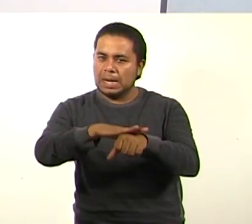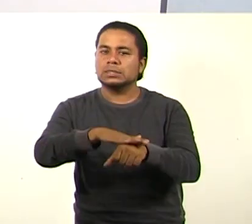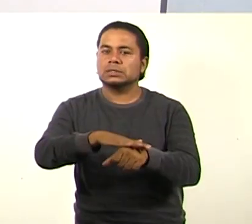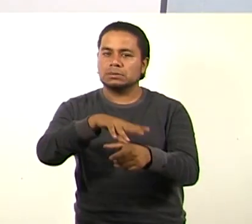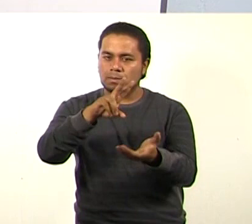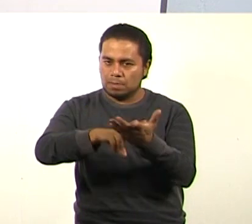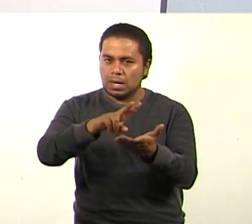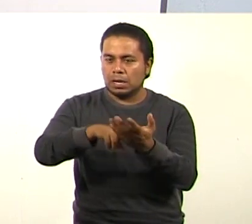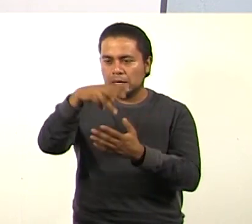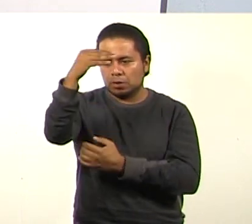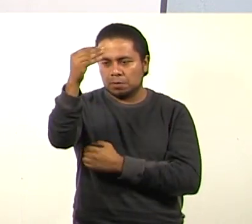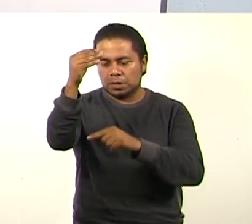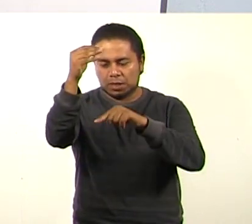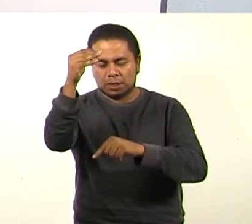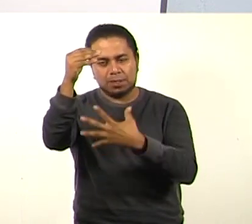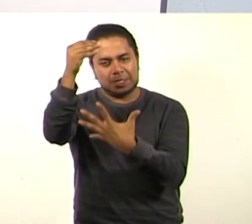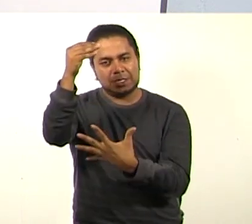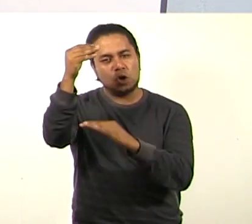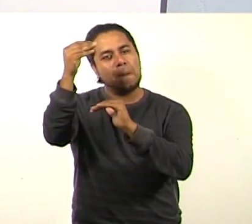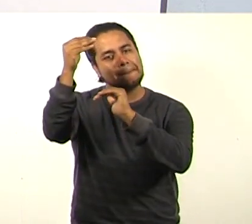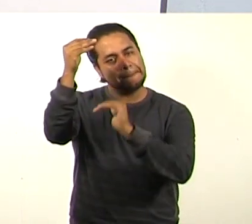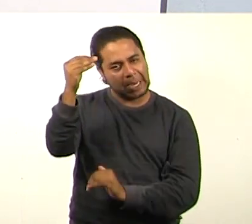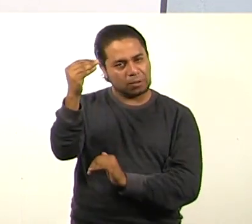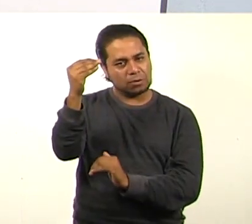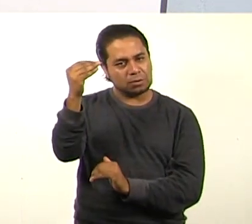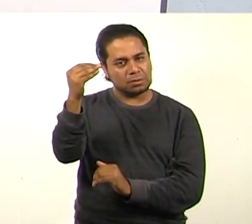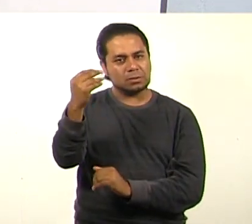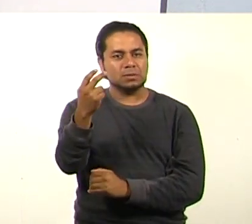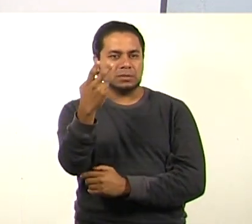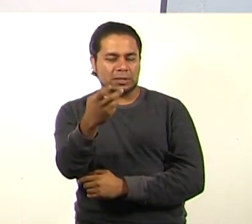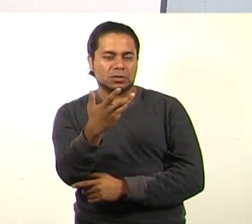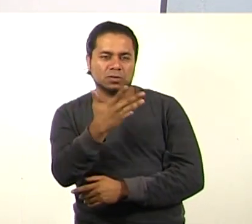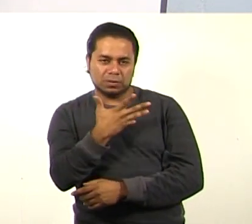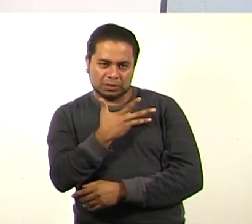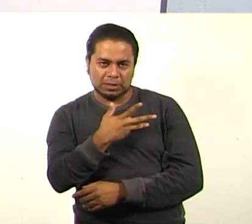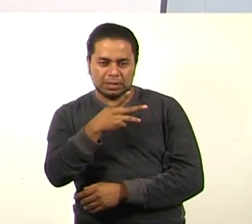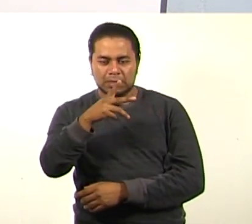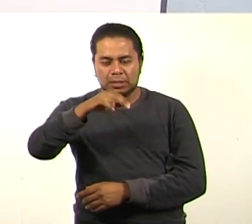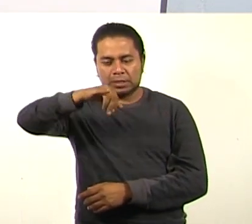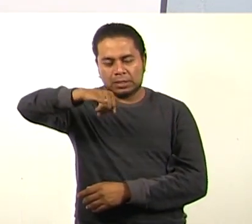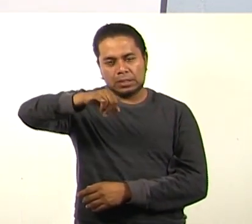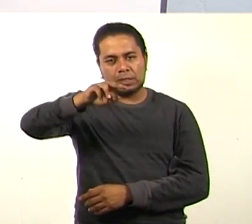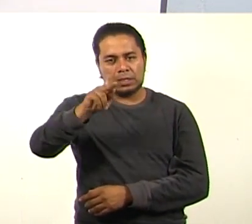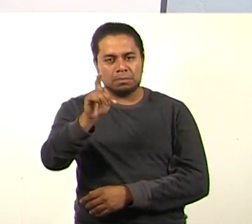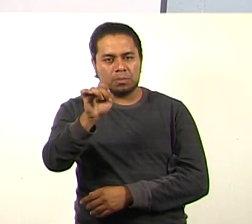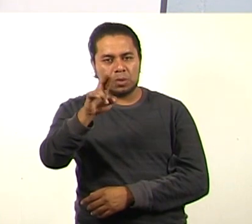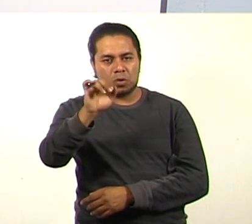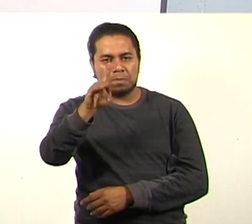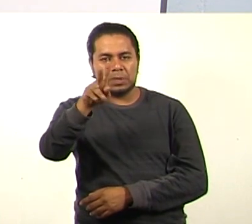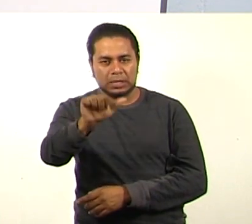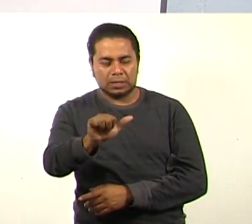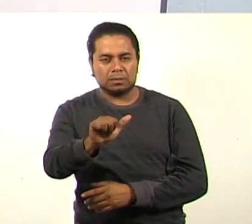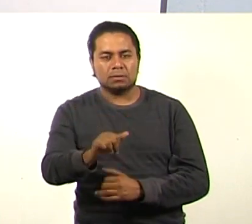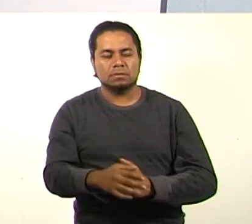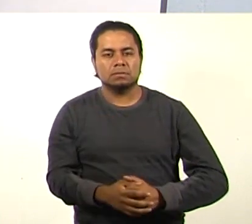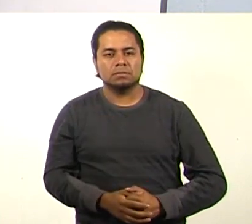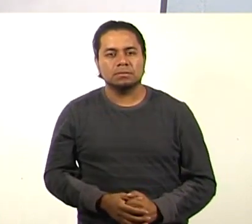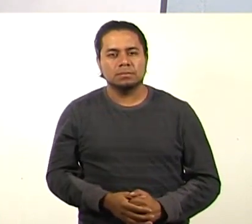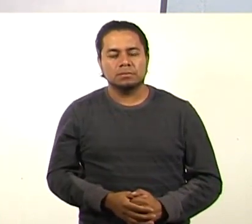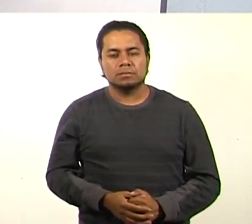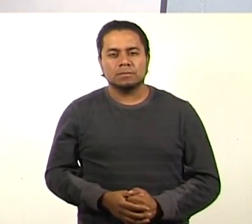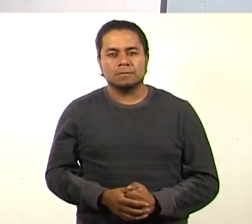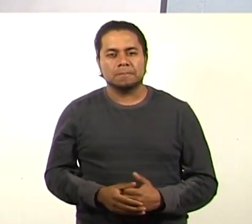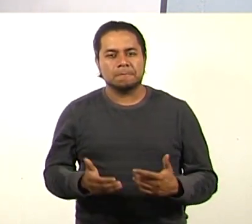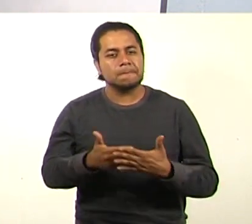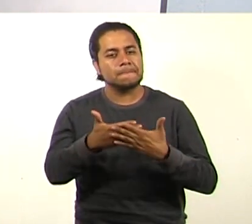mayor que el denominador, siempre 9/5. Fracción impropia. Ahora vamos